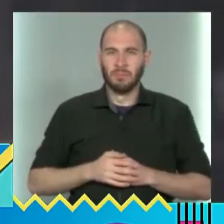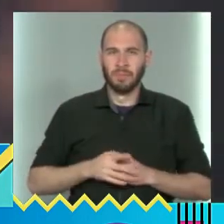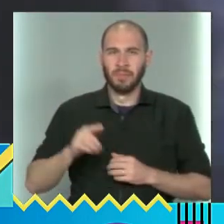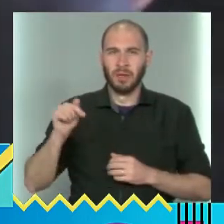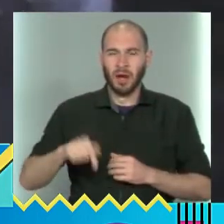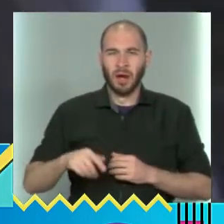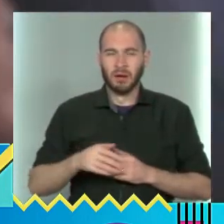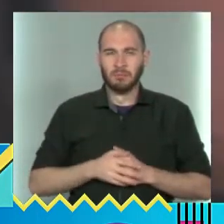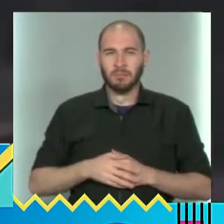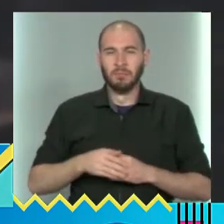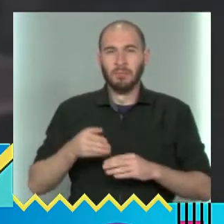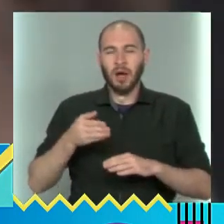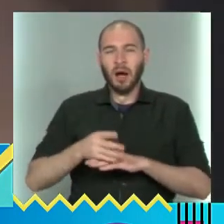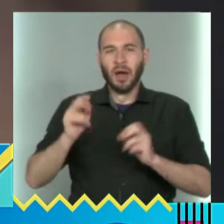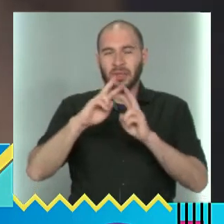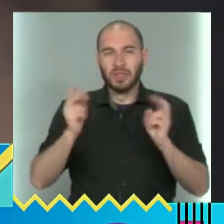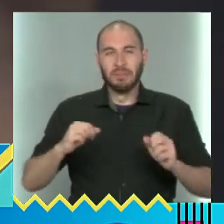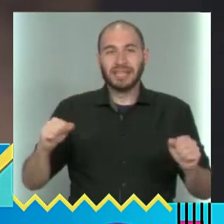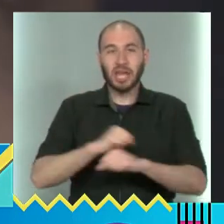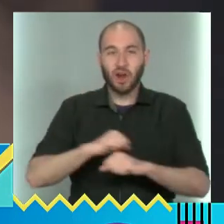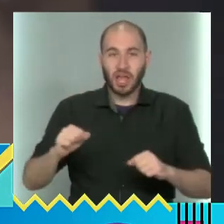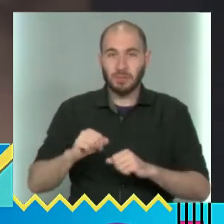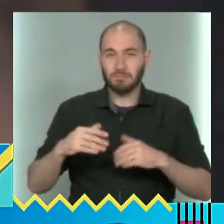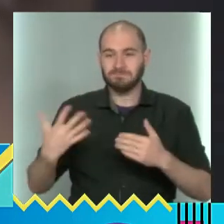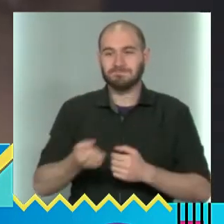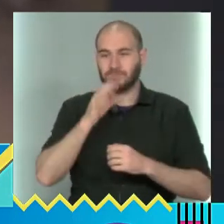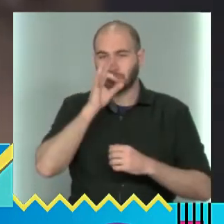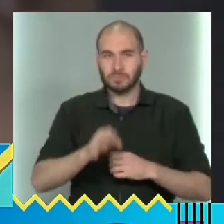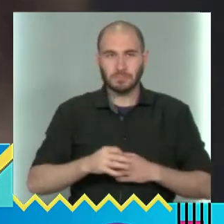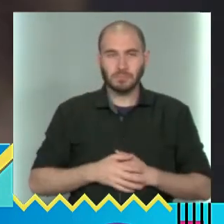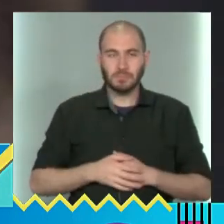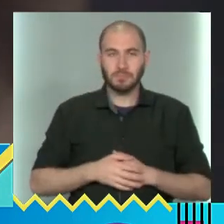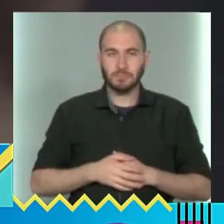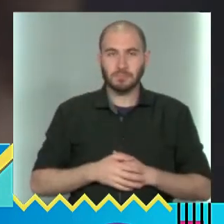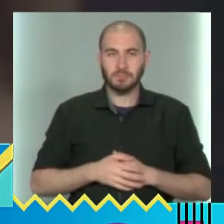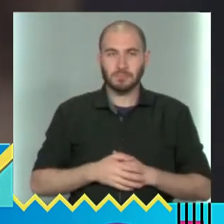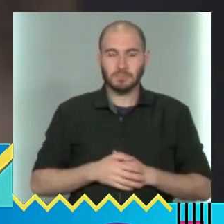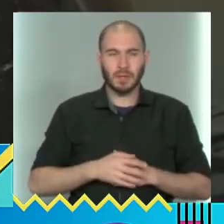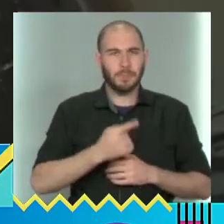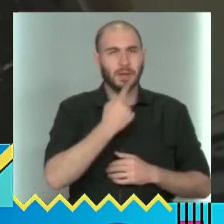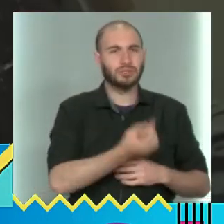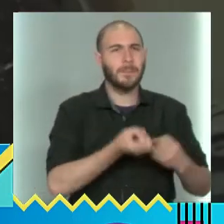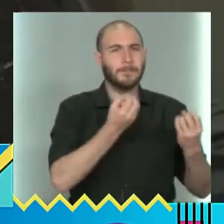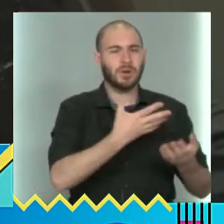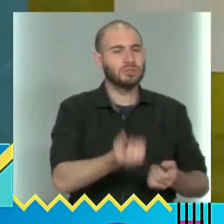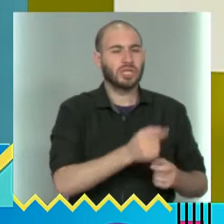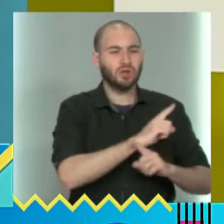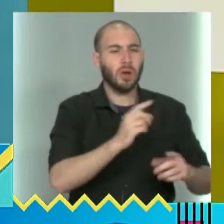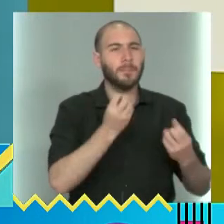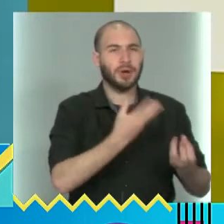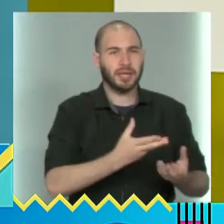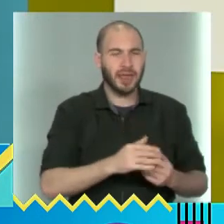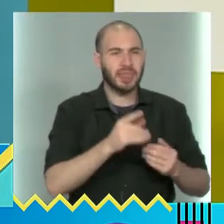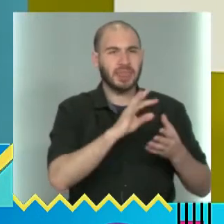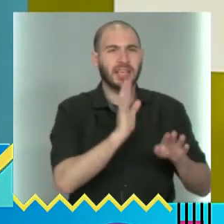una definición sobre terrorismo. Nunca se logró. Bien. ¿Y por qué cree que no se ha logrado